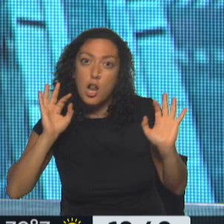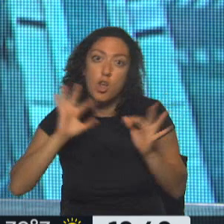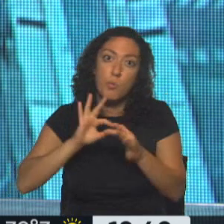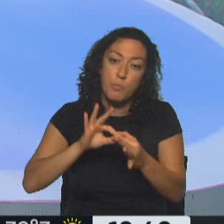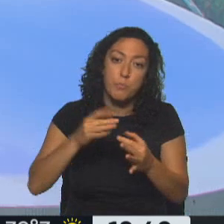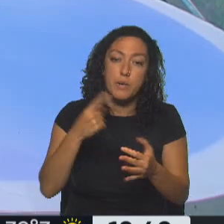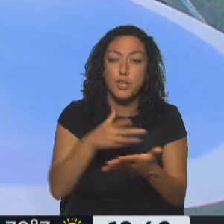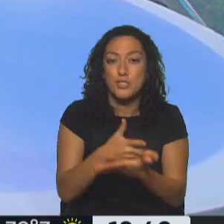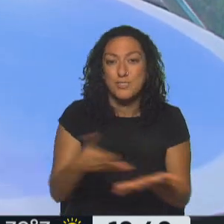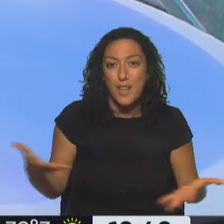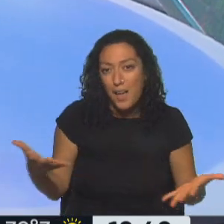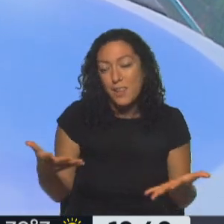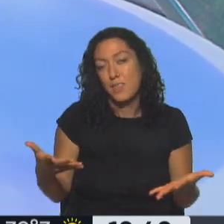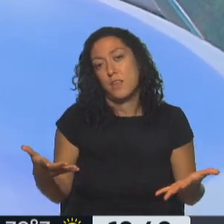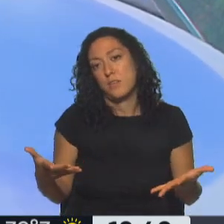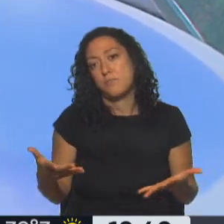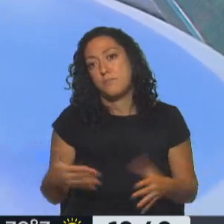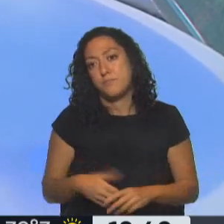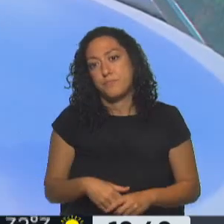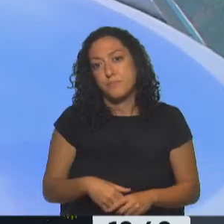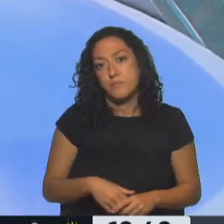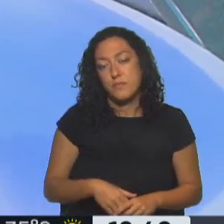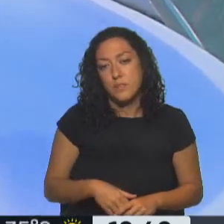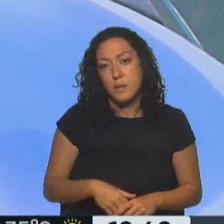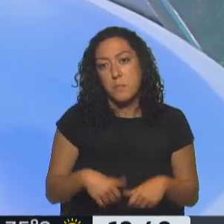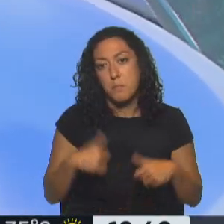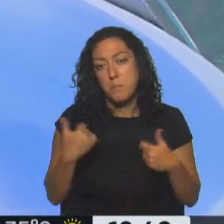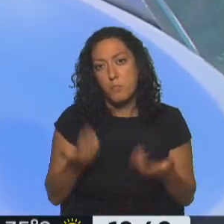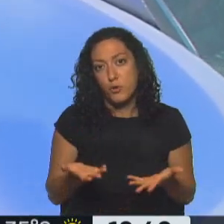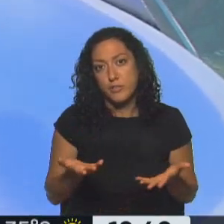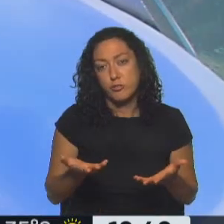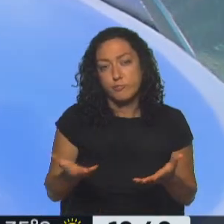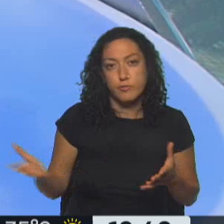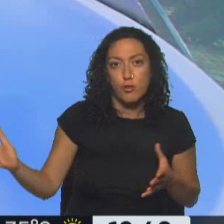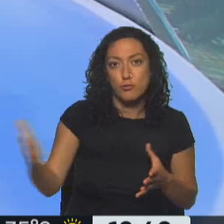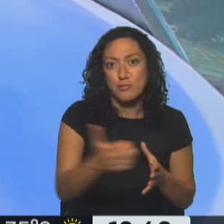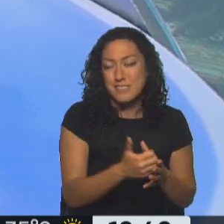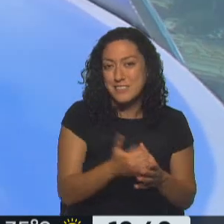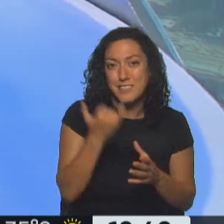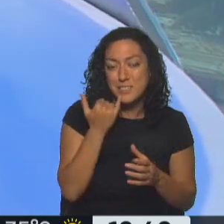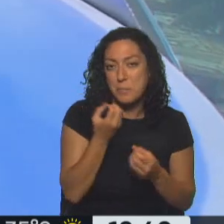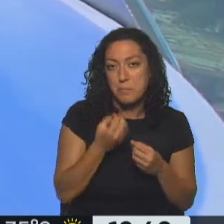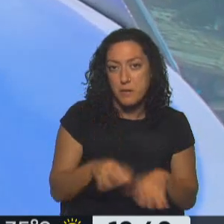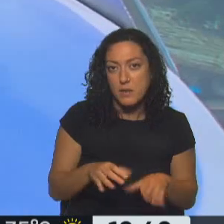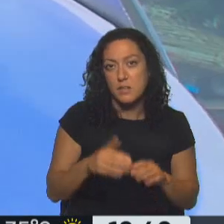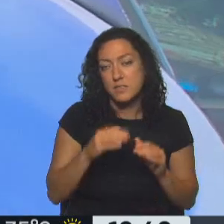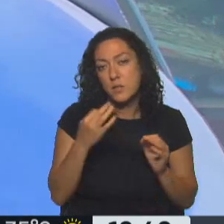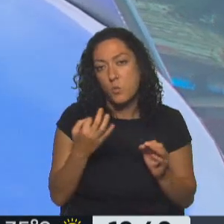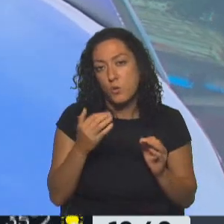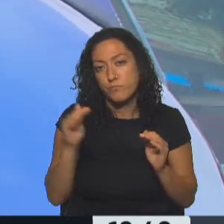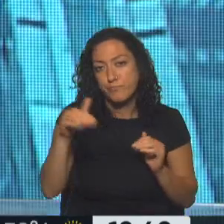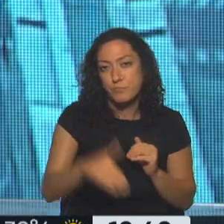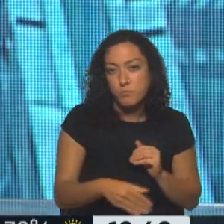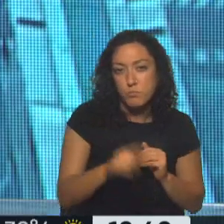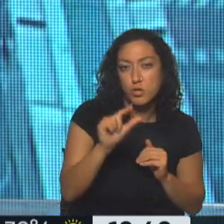se llega un poquito tarde las lluvias para alguna de las de las campañas con lo cual va a haber una una merma seguramente el otro tema es que pasa